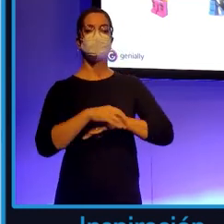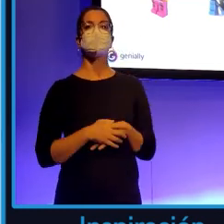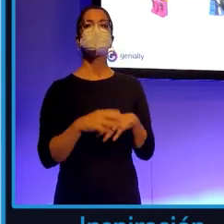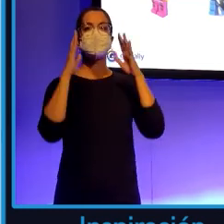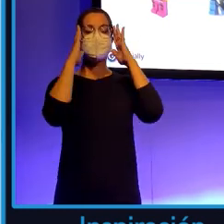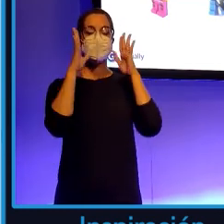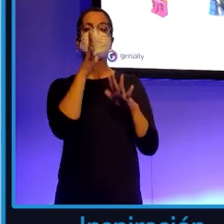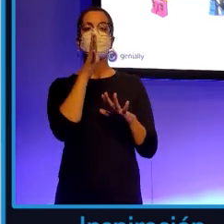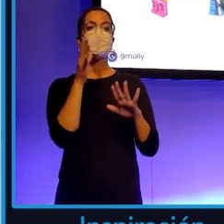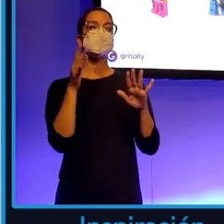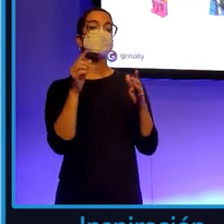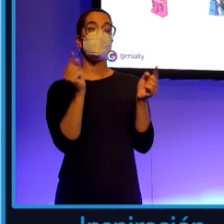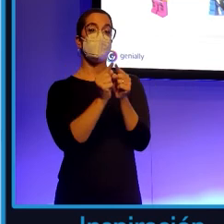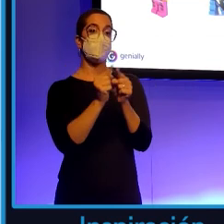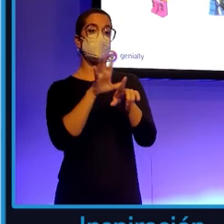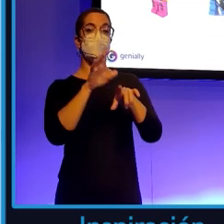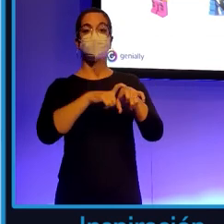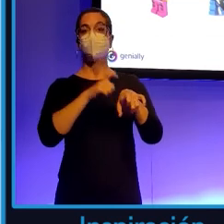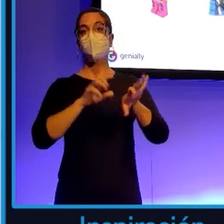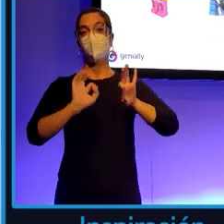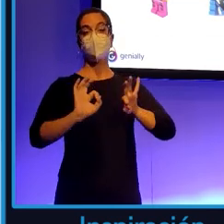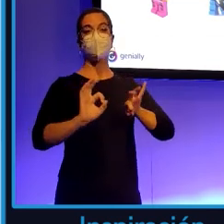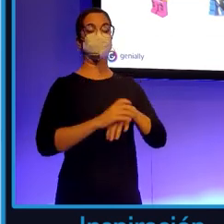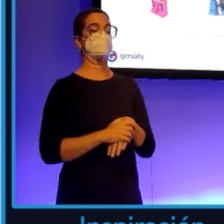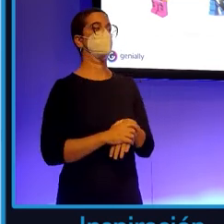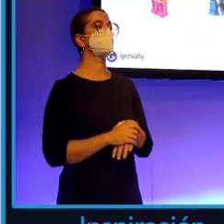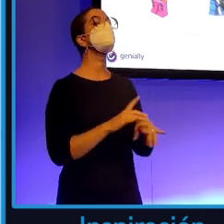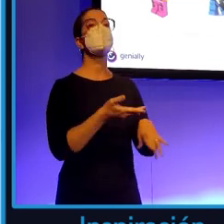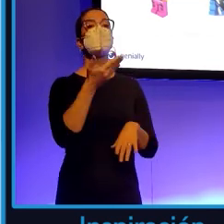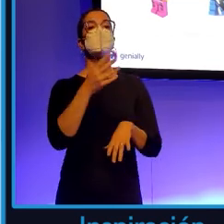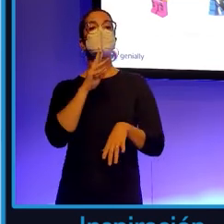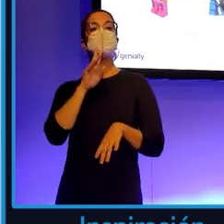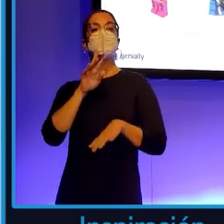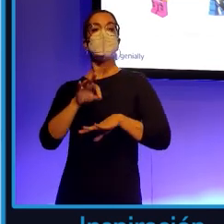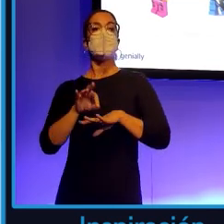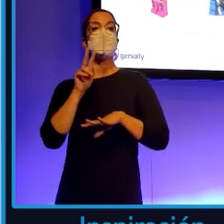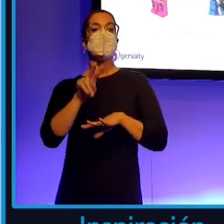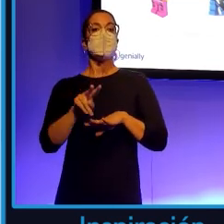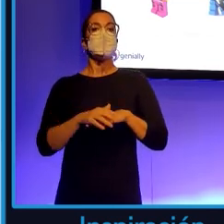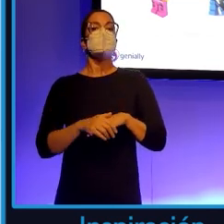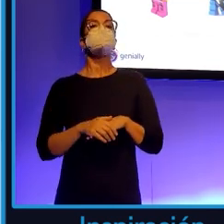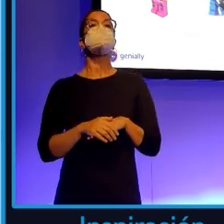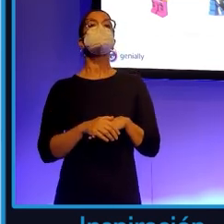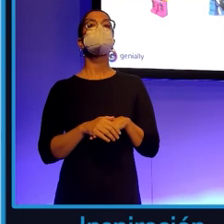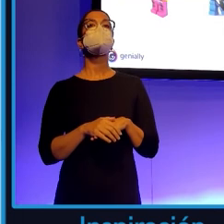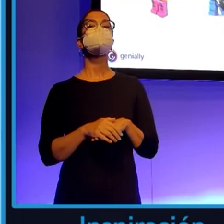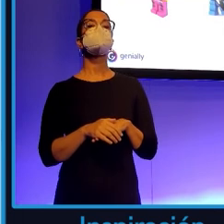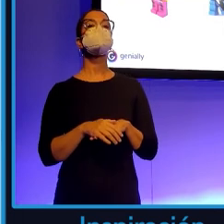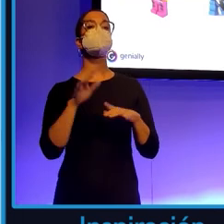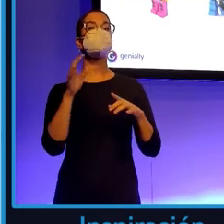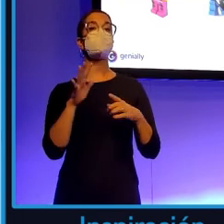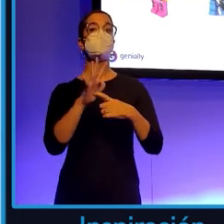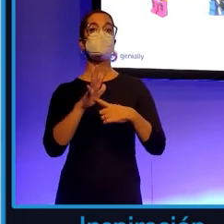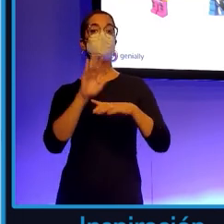muy rápido por el tiempo que tenemos pero lo importante el link que ella puede ver en esa maravillosa figura una especie de parque de atracciones